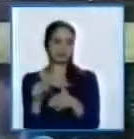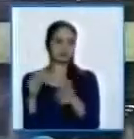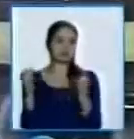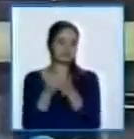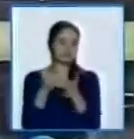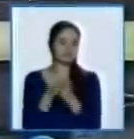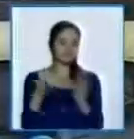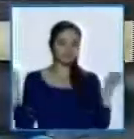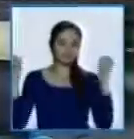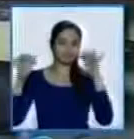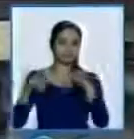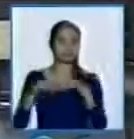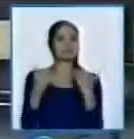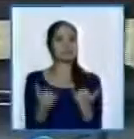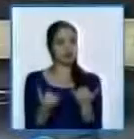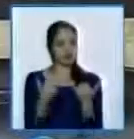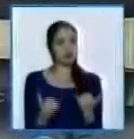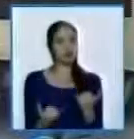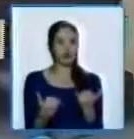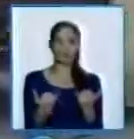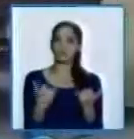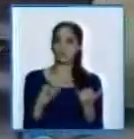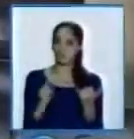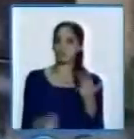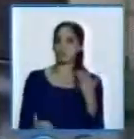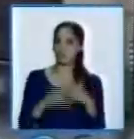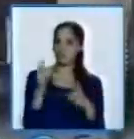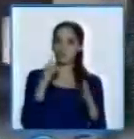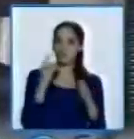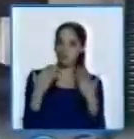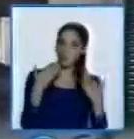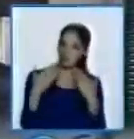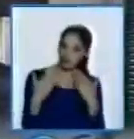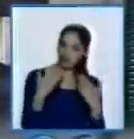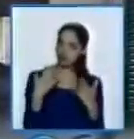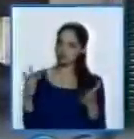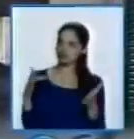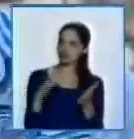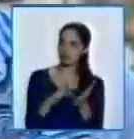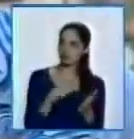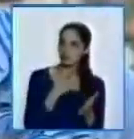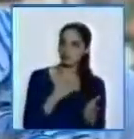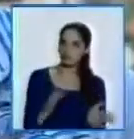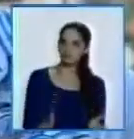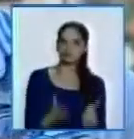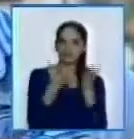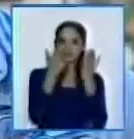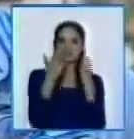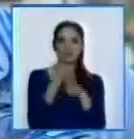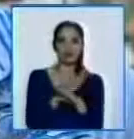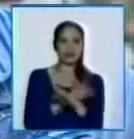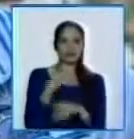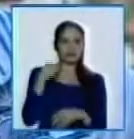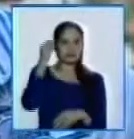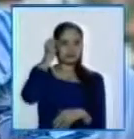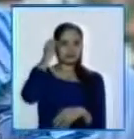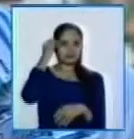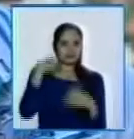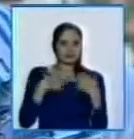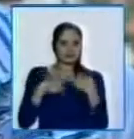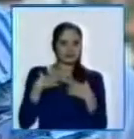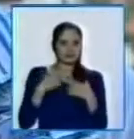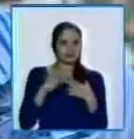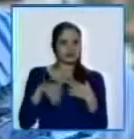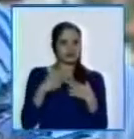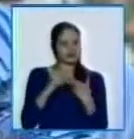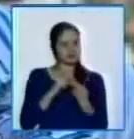ya el negocio da muestras de que otra vez la gente comienza a confiar en nosotros y que vamos para adelante. Al principio uno queda con la psicosis, pero ya uno va entrando ya